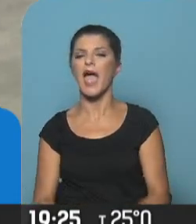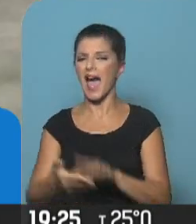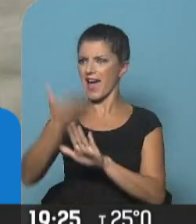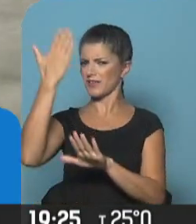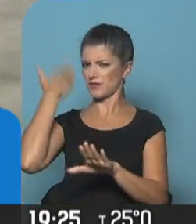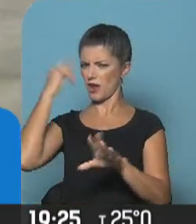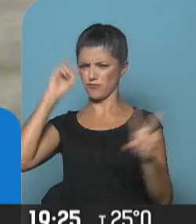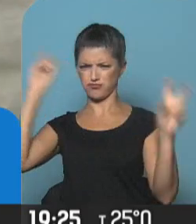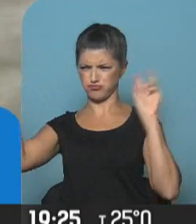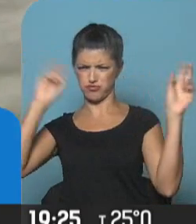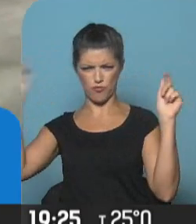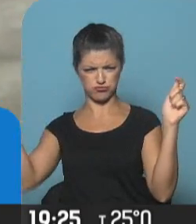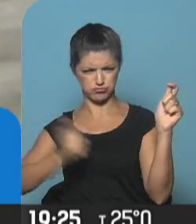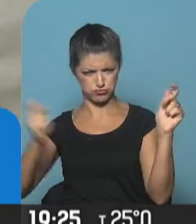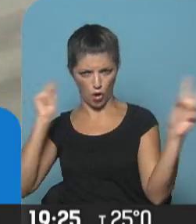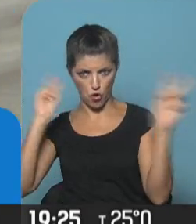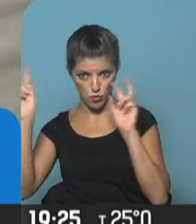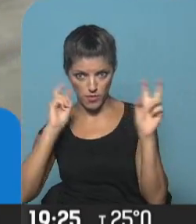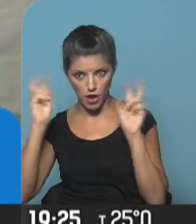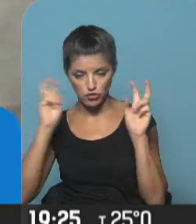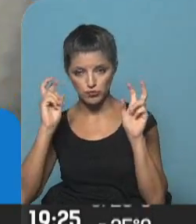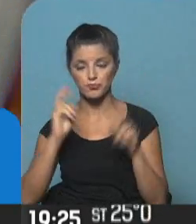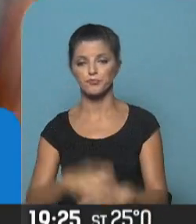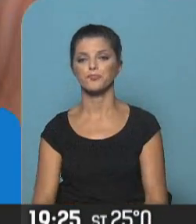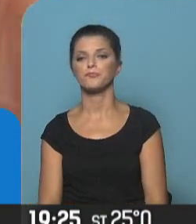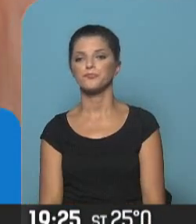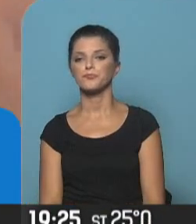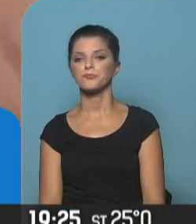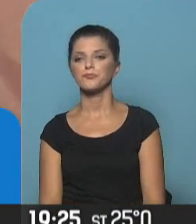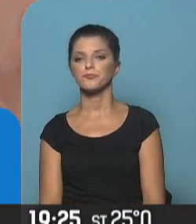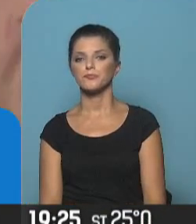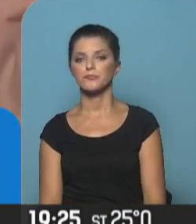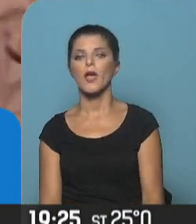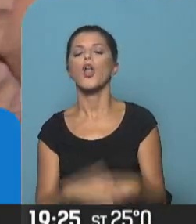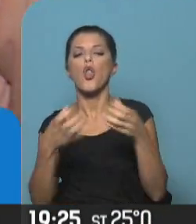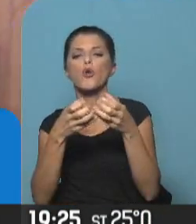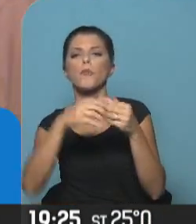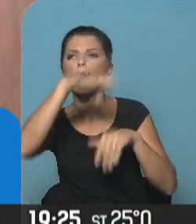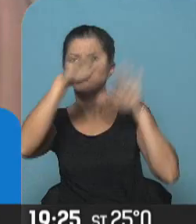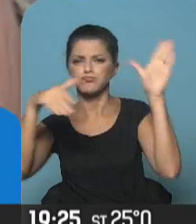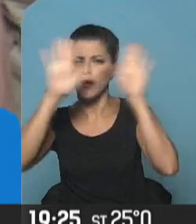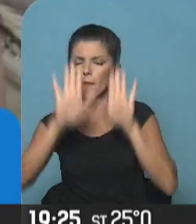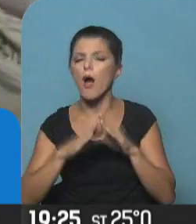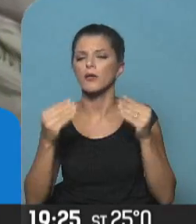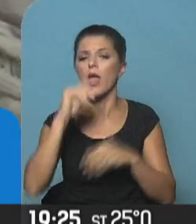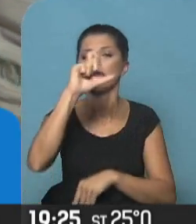de ayer en distintos puntos de este país. Son varios los organizadores, por un lado las dos